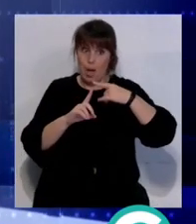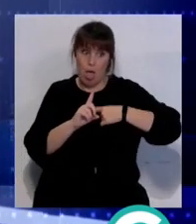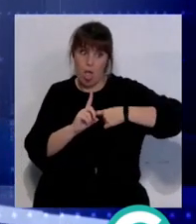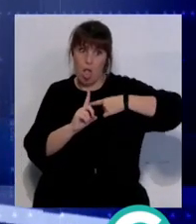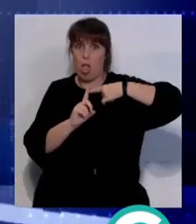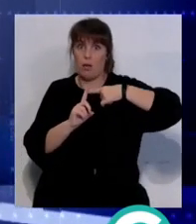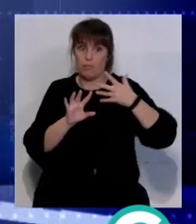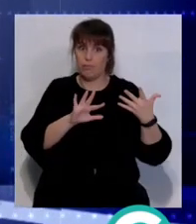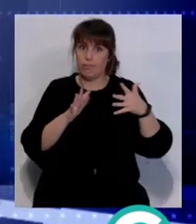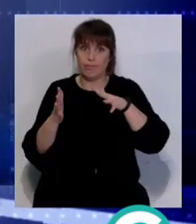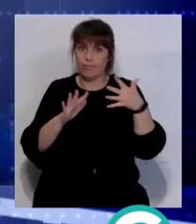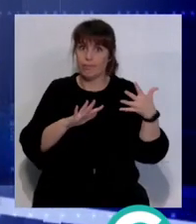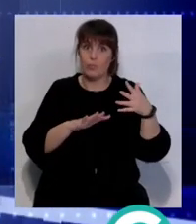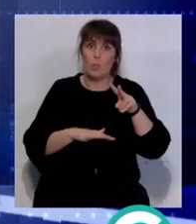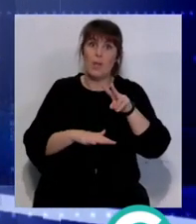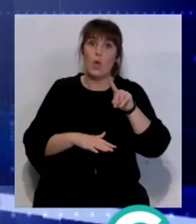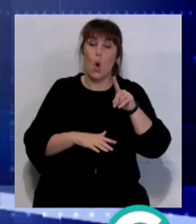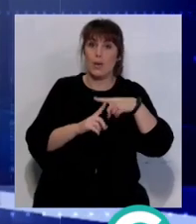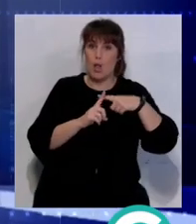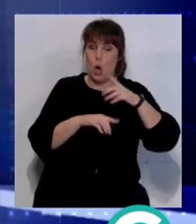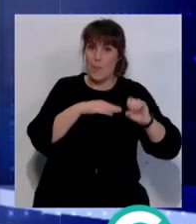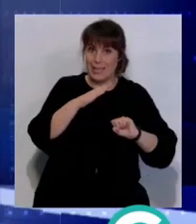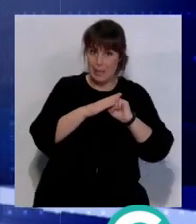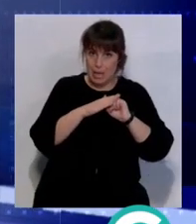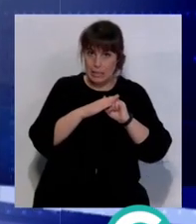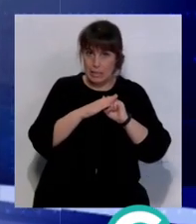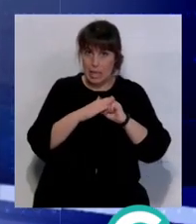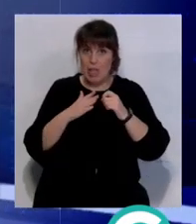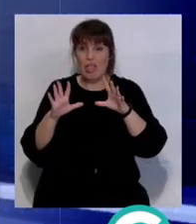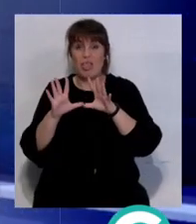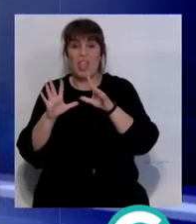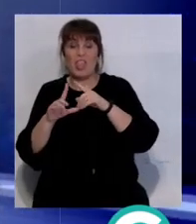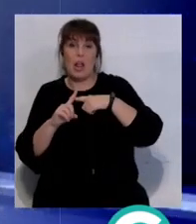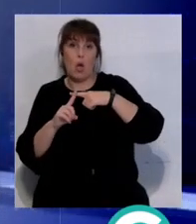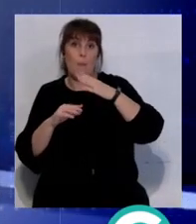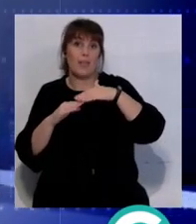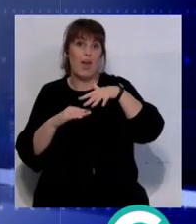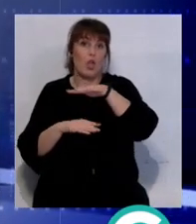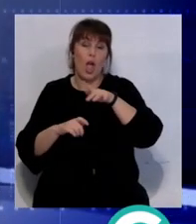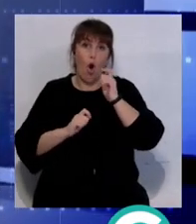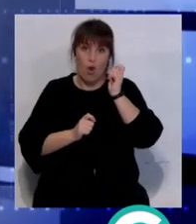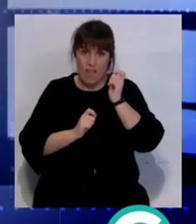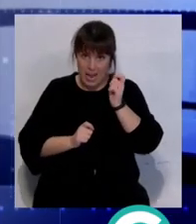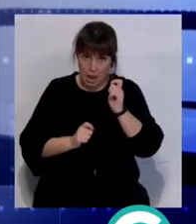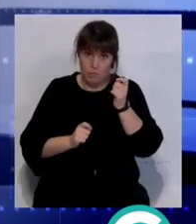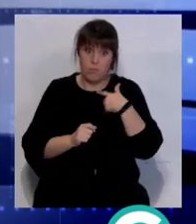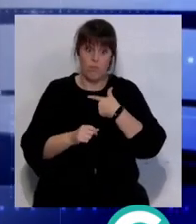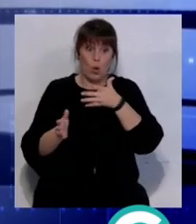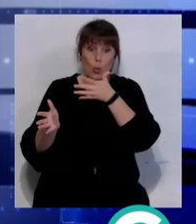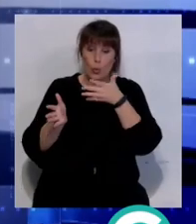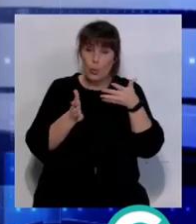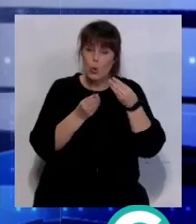que fluctuarán entre los 21 grados de máxima y los 10 grados de mínima, Dolvera. Los vientos soplarán de